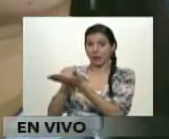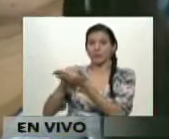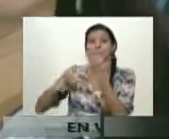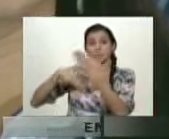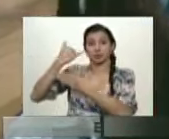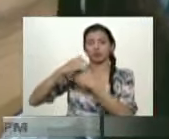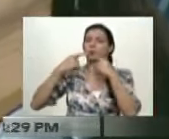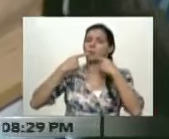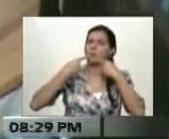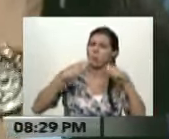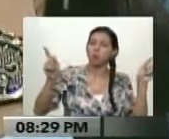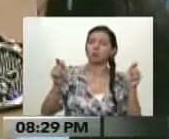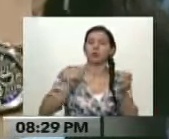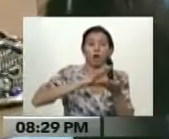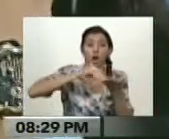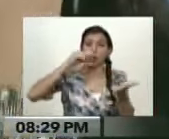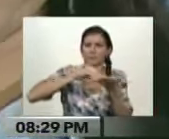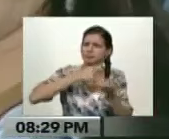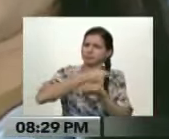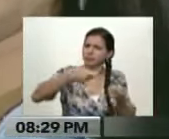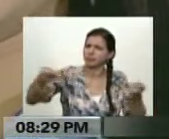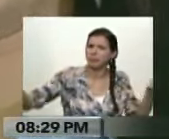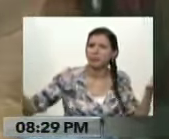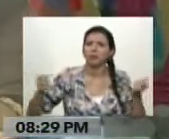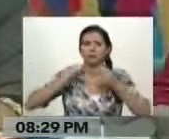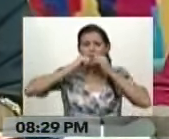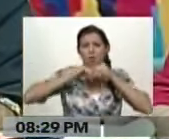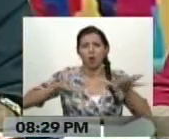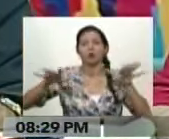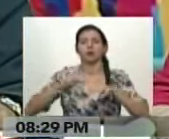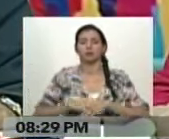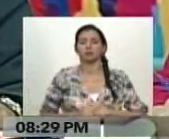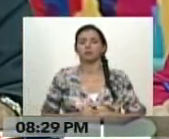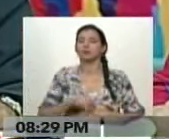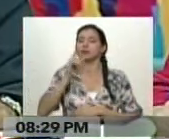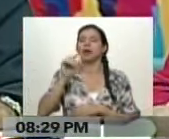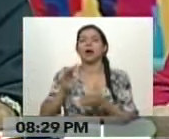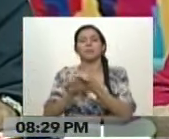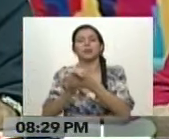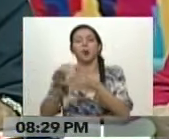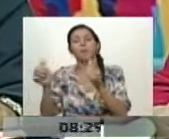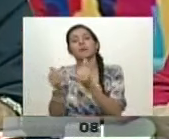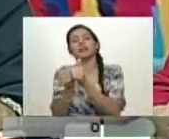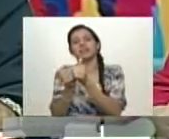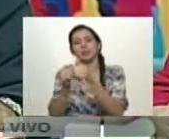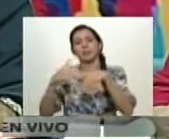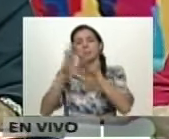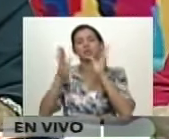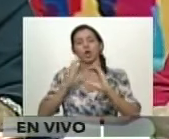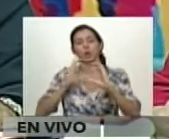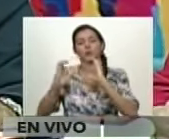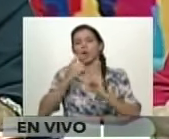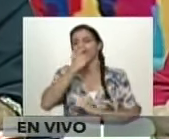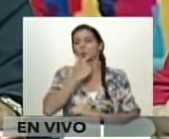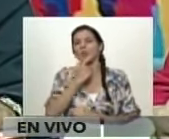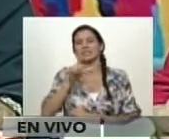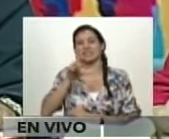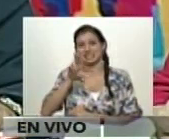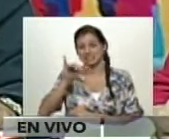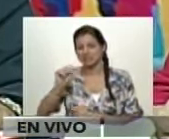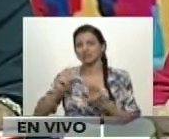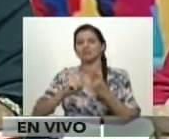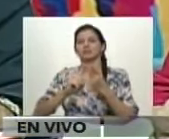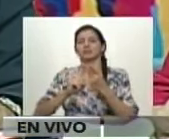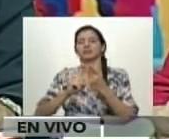Comentada. Deberían hacer un programa, compañero, Luis José, Marcano, Ernesto,